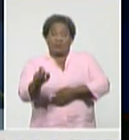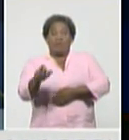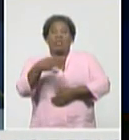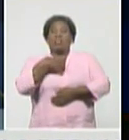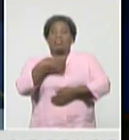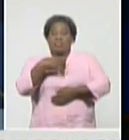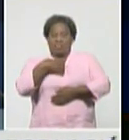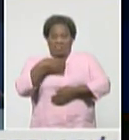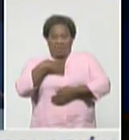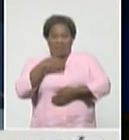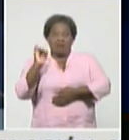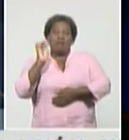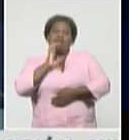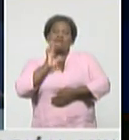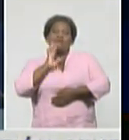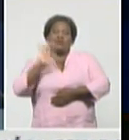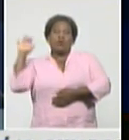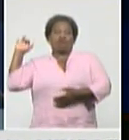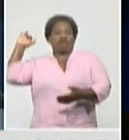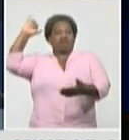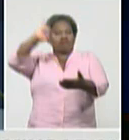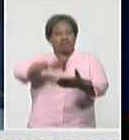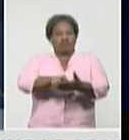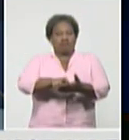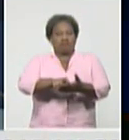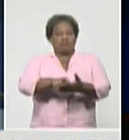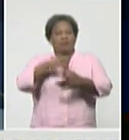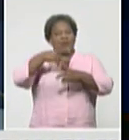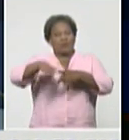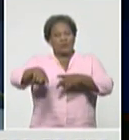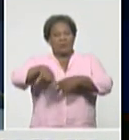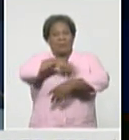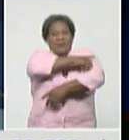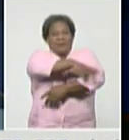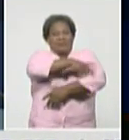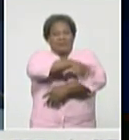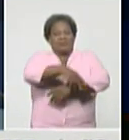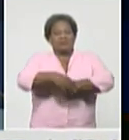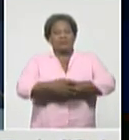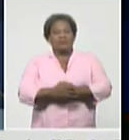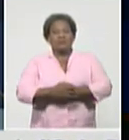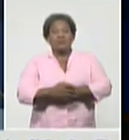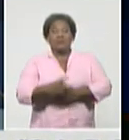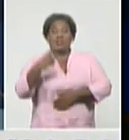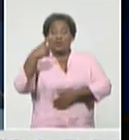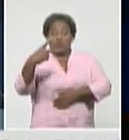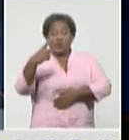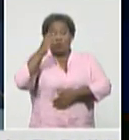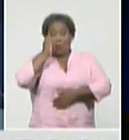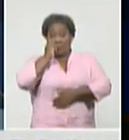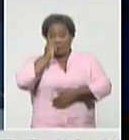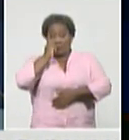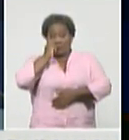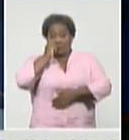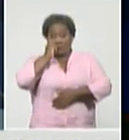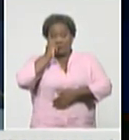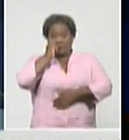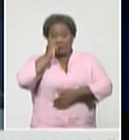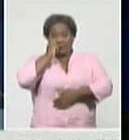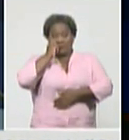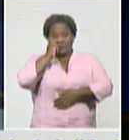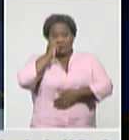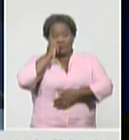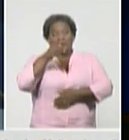tienen como fuente de infección el exterior de Cuba. 2 del sexo masculino, y así